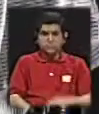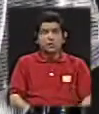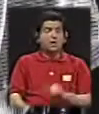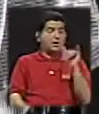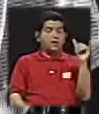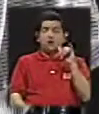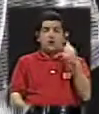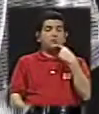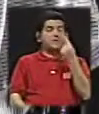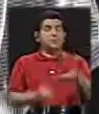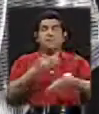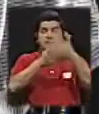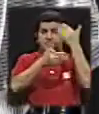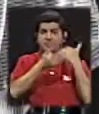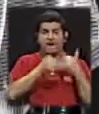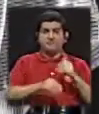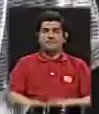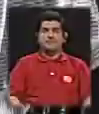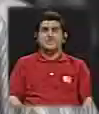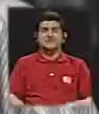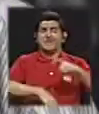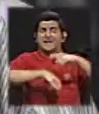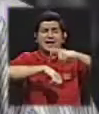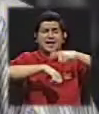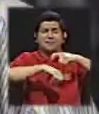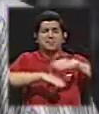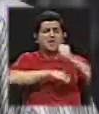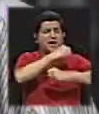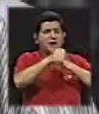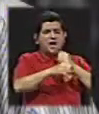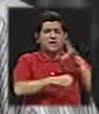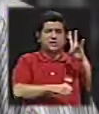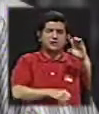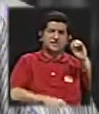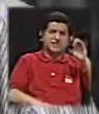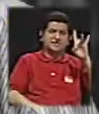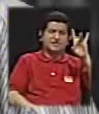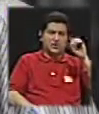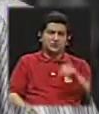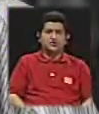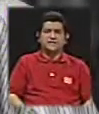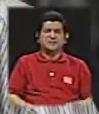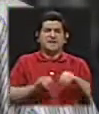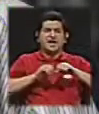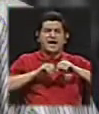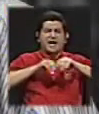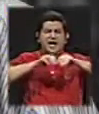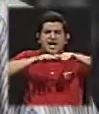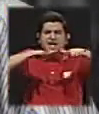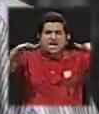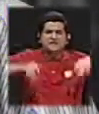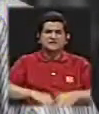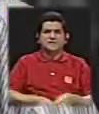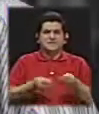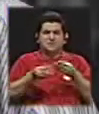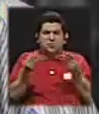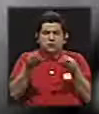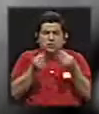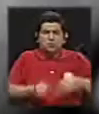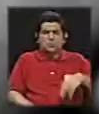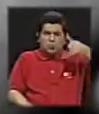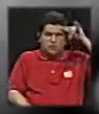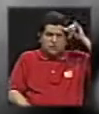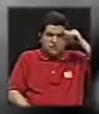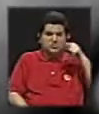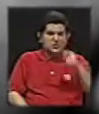mismo que mencionaba antes, es la época de los 70s y 80s, la expansión ganadera, en donde el